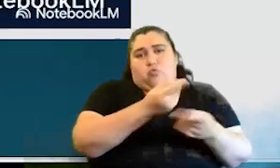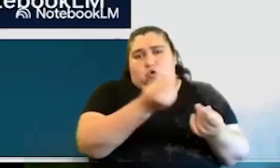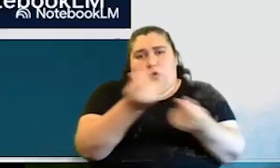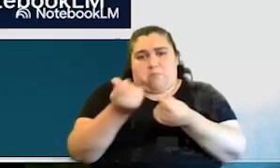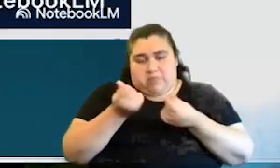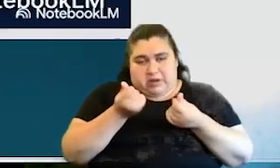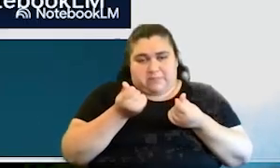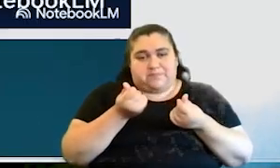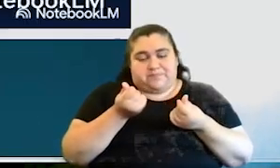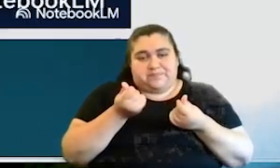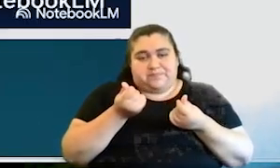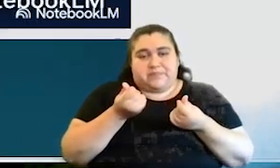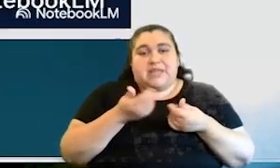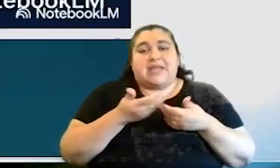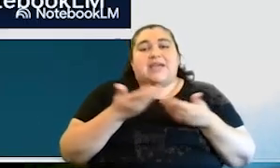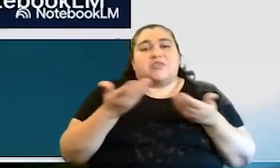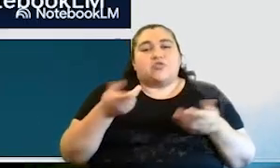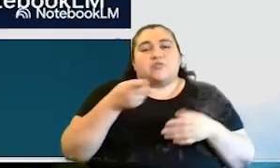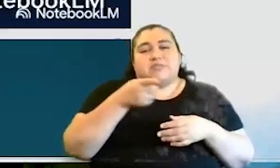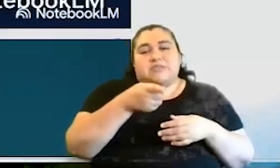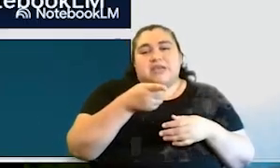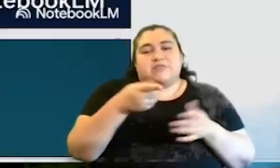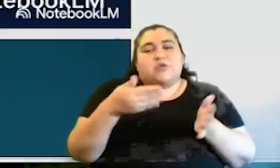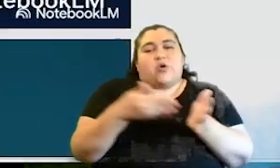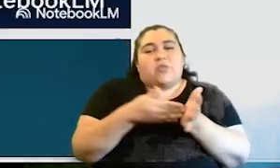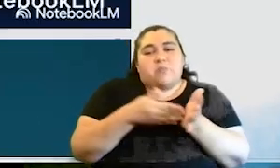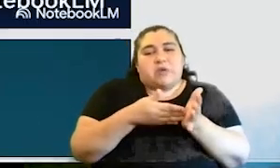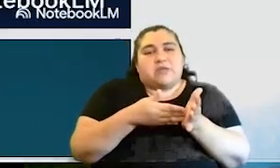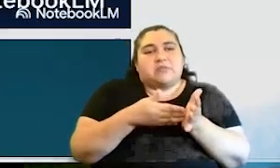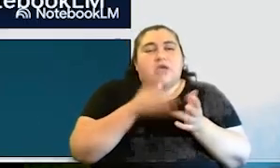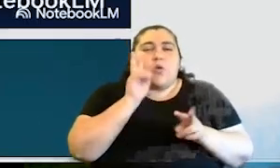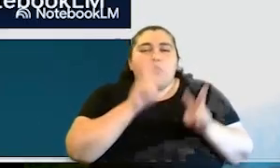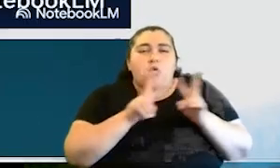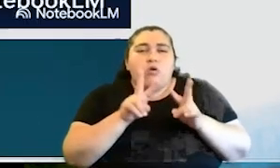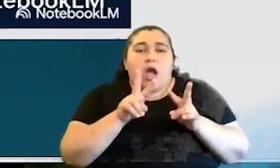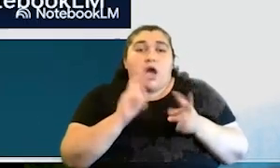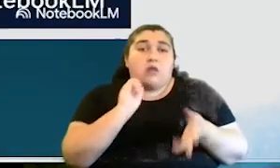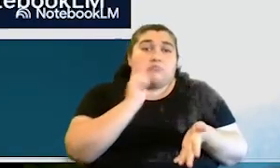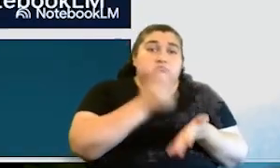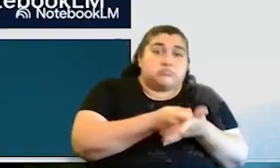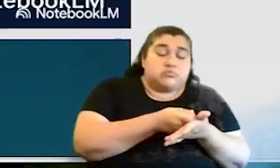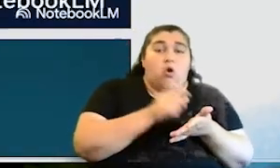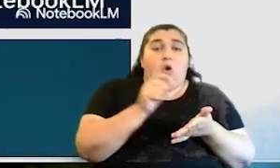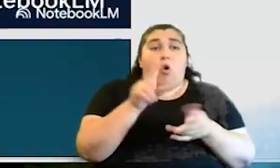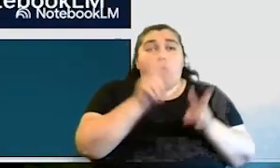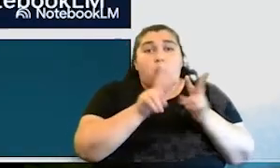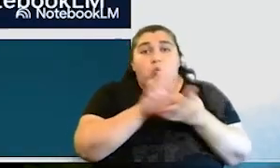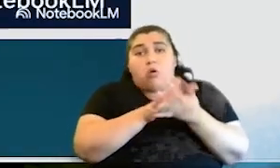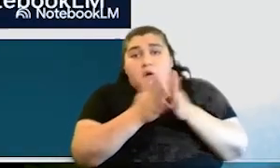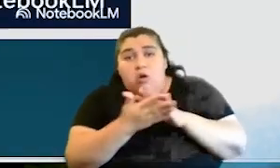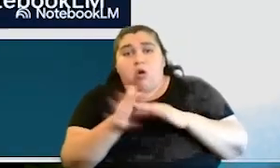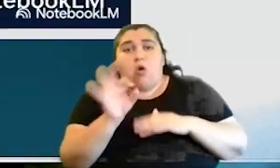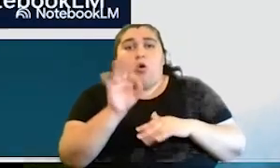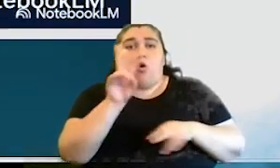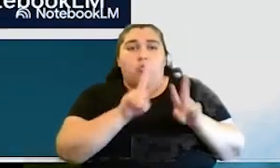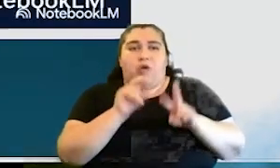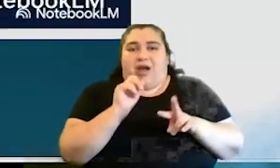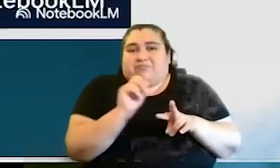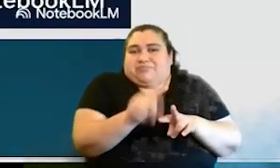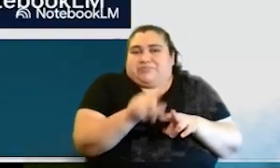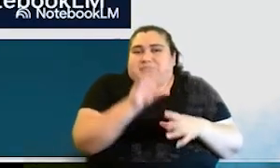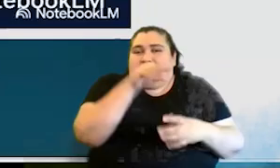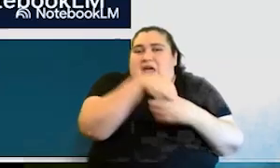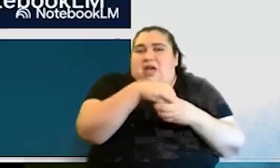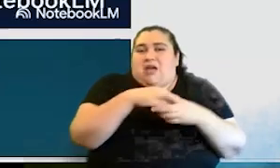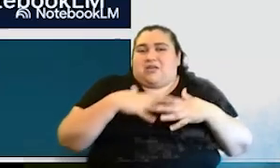Es fruto justamente de que no se le dan especies, se le dan dinero y después la utilizan en esa ropa que tiene que ser exclusiva para uso del lugar de trabajo,